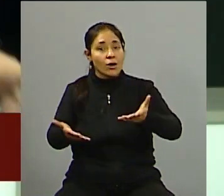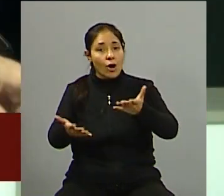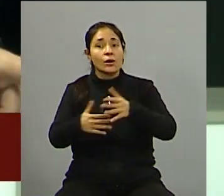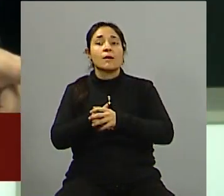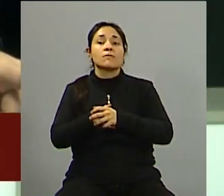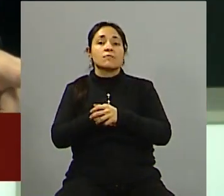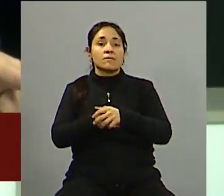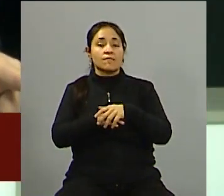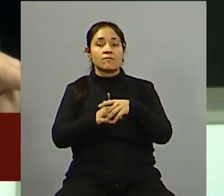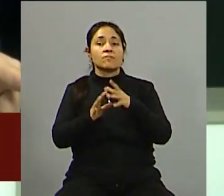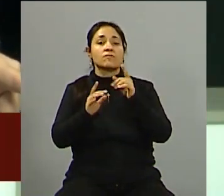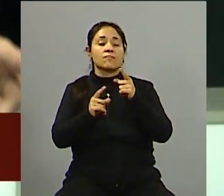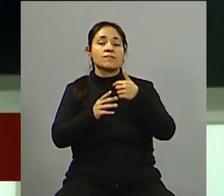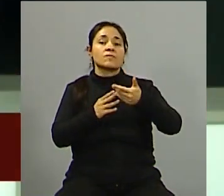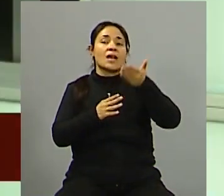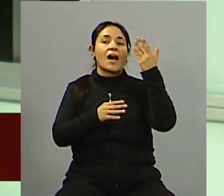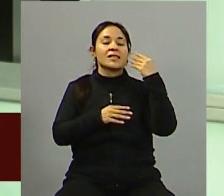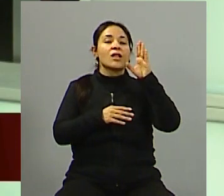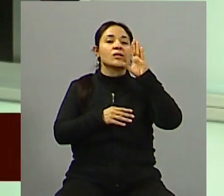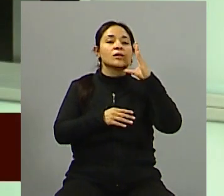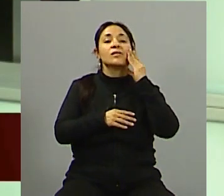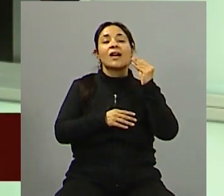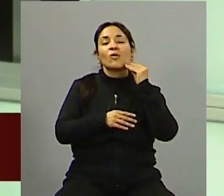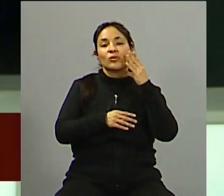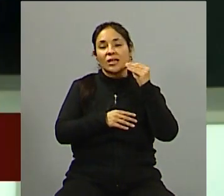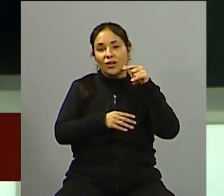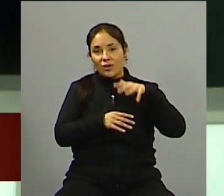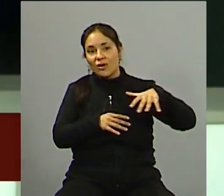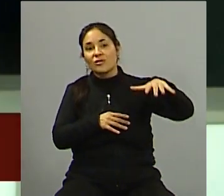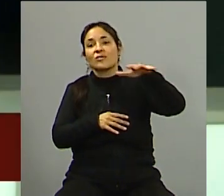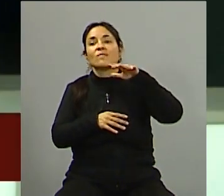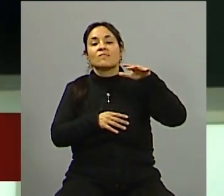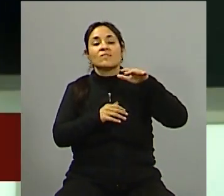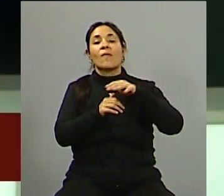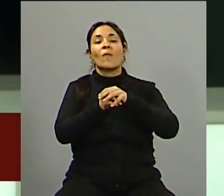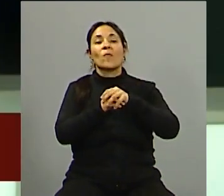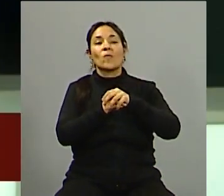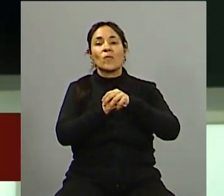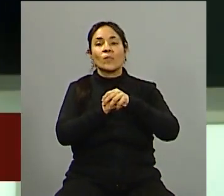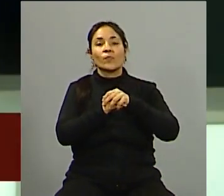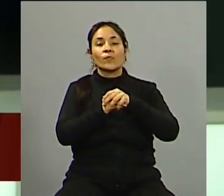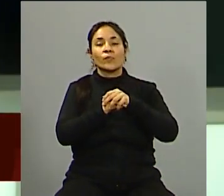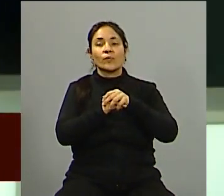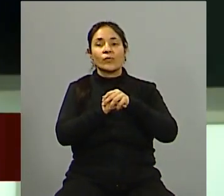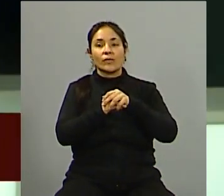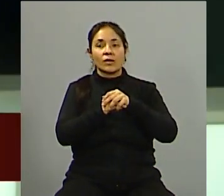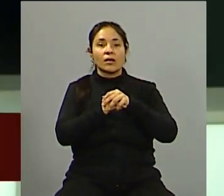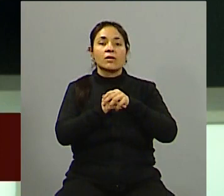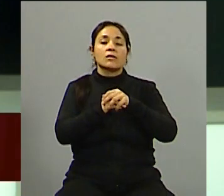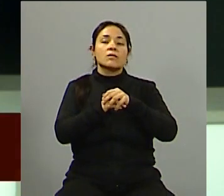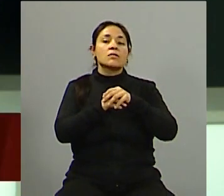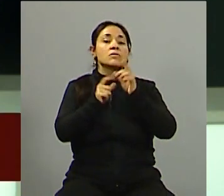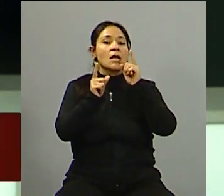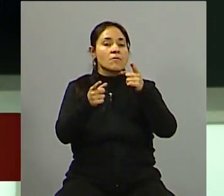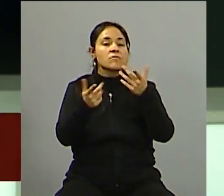desde la salida del Reino Unido, Gran Bretaña e Irlanda del Norte, allá por 2020, y que en realidad también plantea el ascenso de